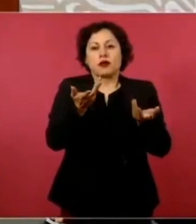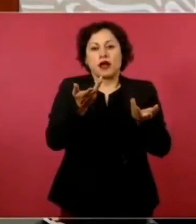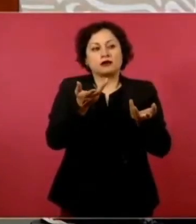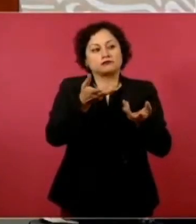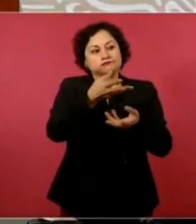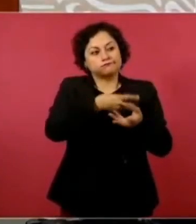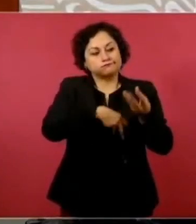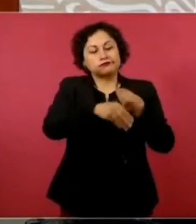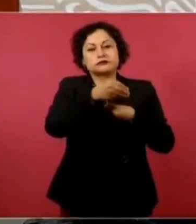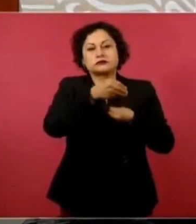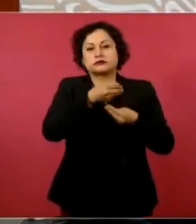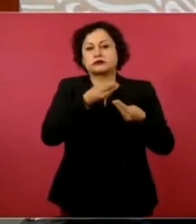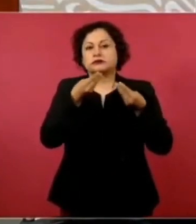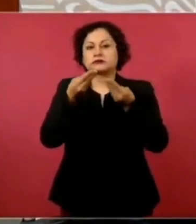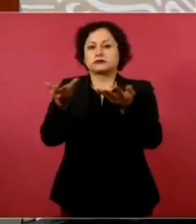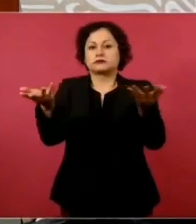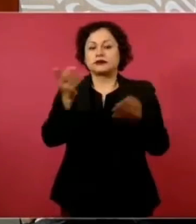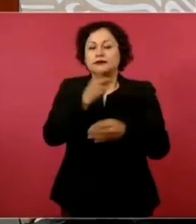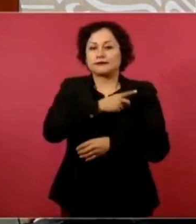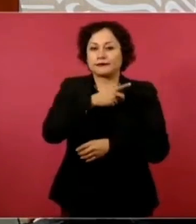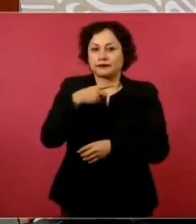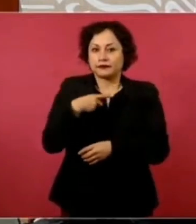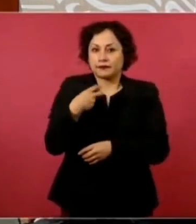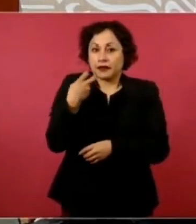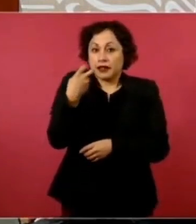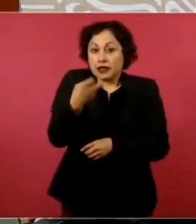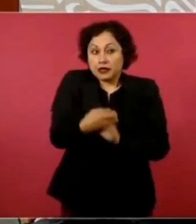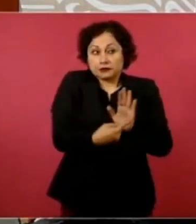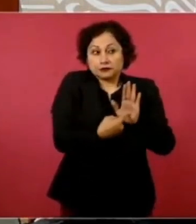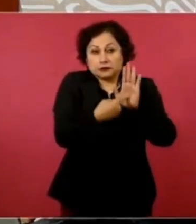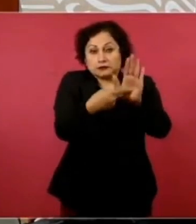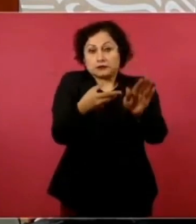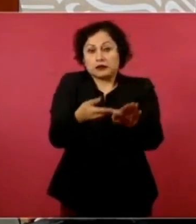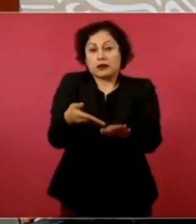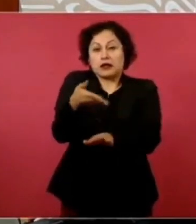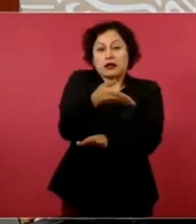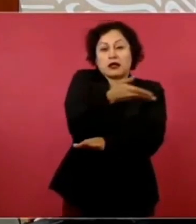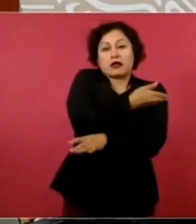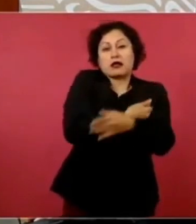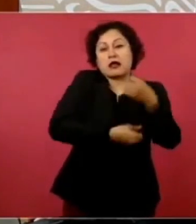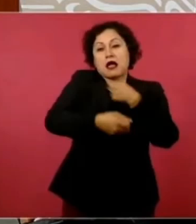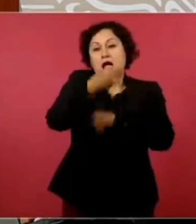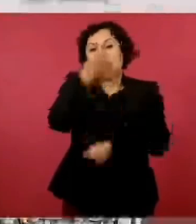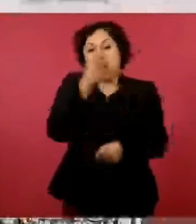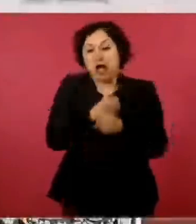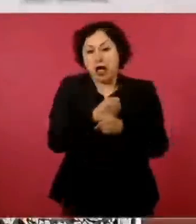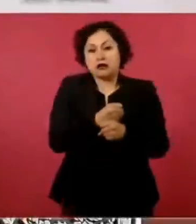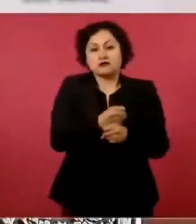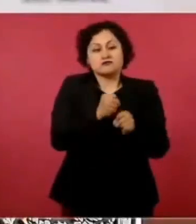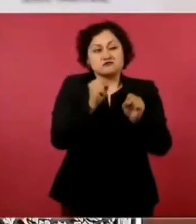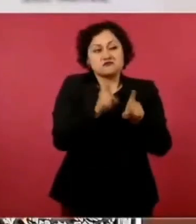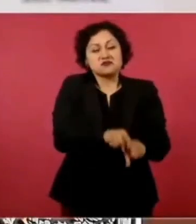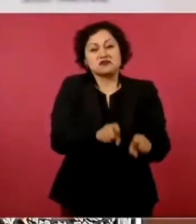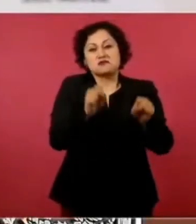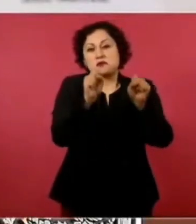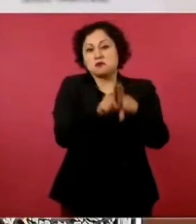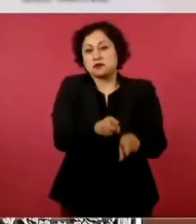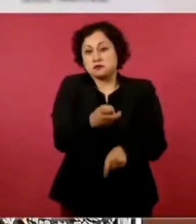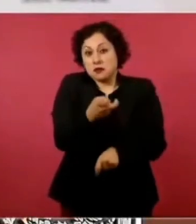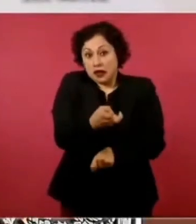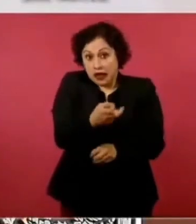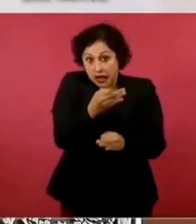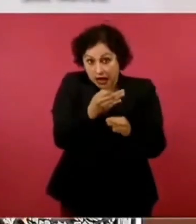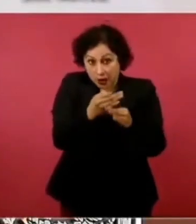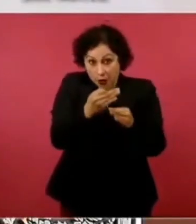país y que tiene un significado político inmenso, porque es